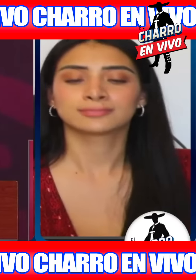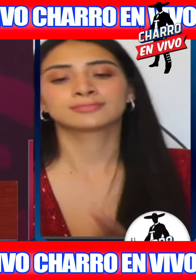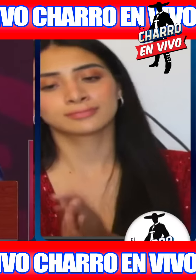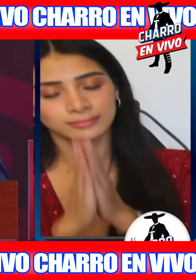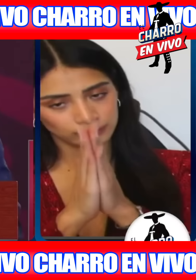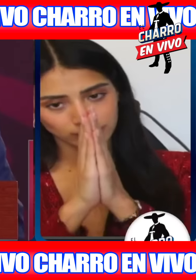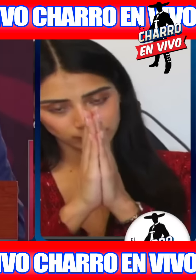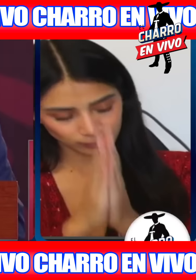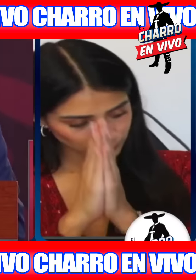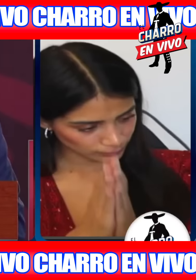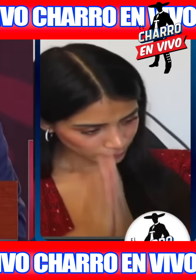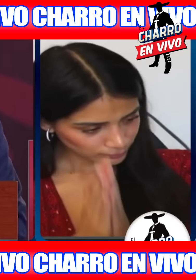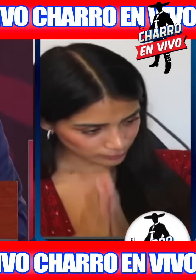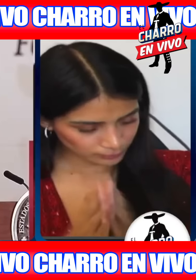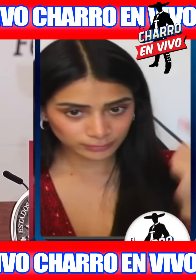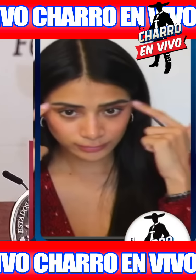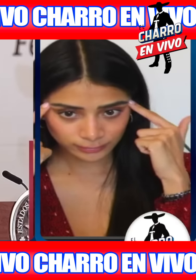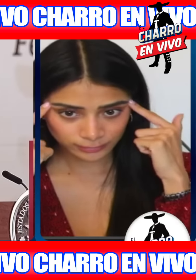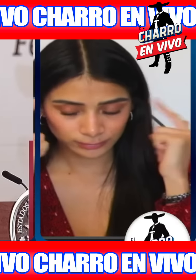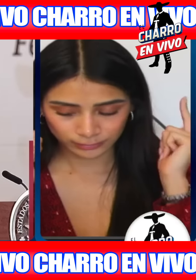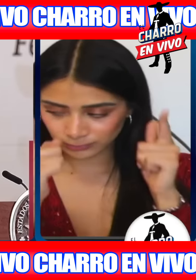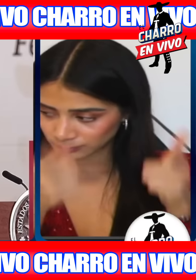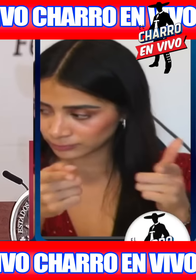los manipulen,